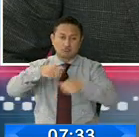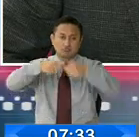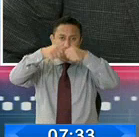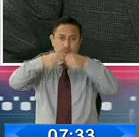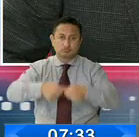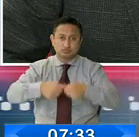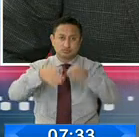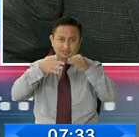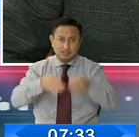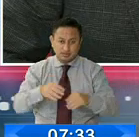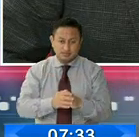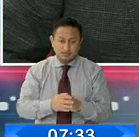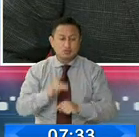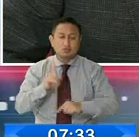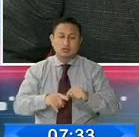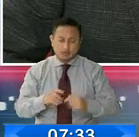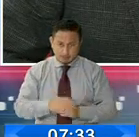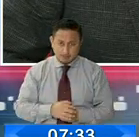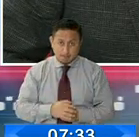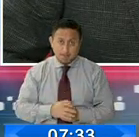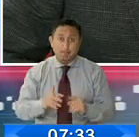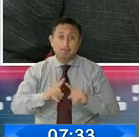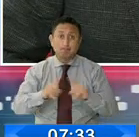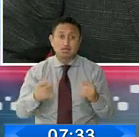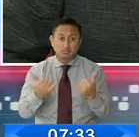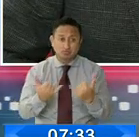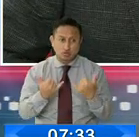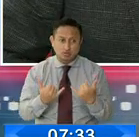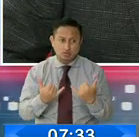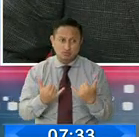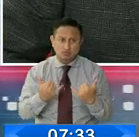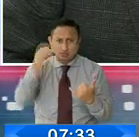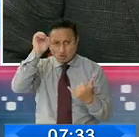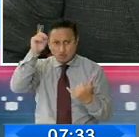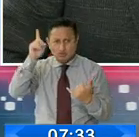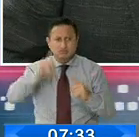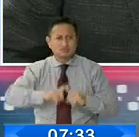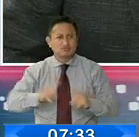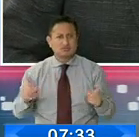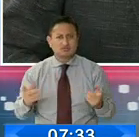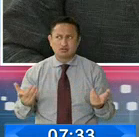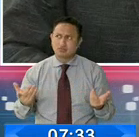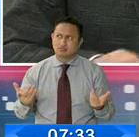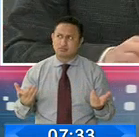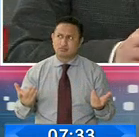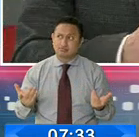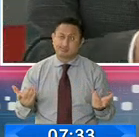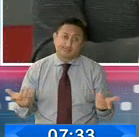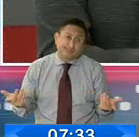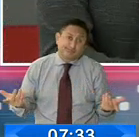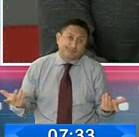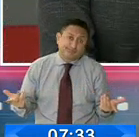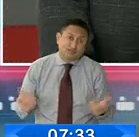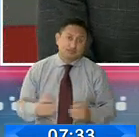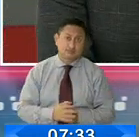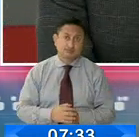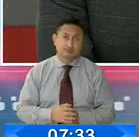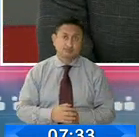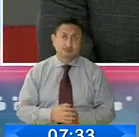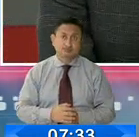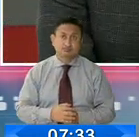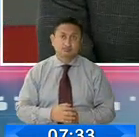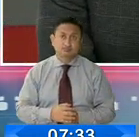no alcanzaban al proceso. Sin embargo, ahora están dando estas medidas